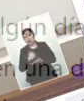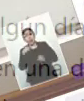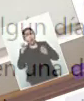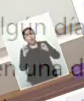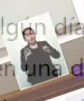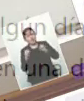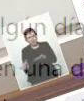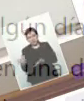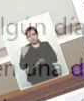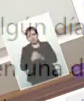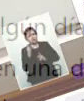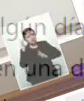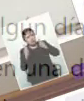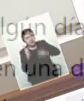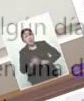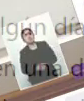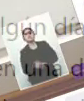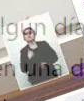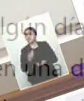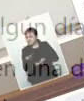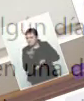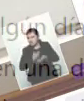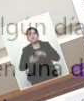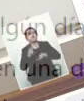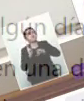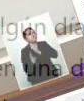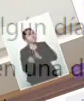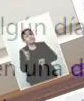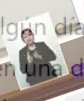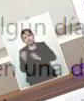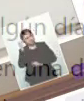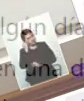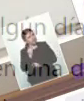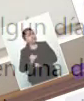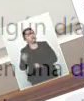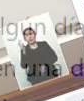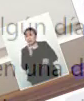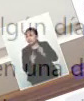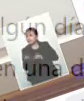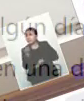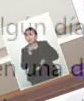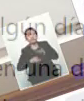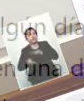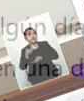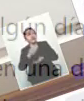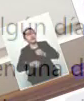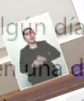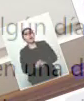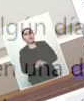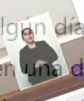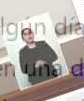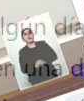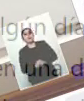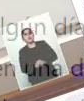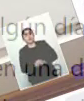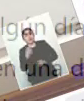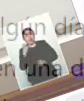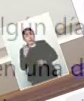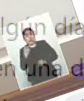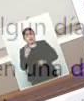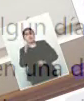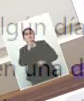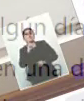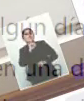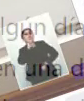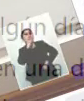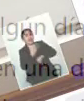una, diciéndome su nombre, el nombre de su niño o niño y si estaban lesionados o habían fallecido. Las mujeres se sentían